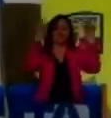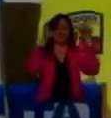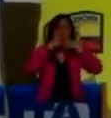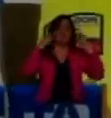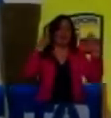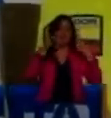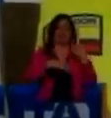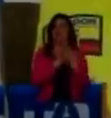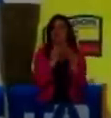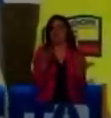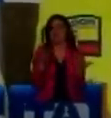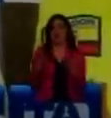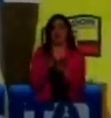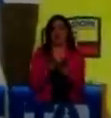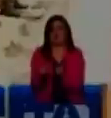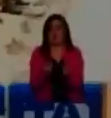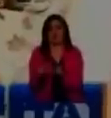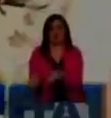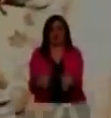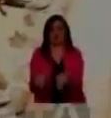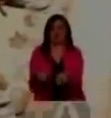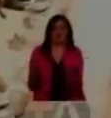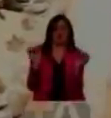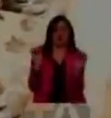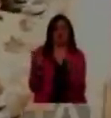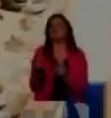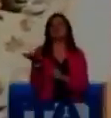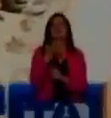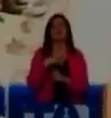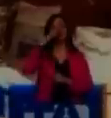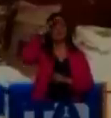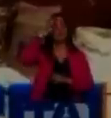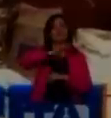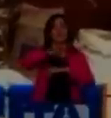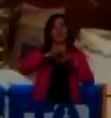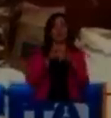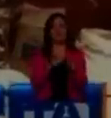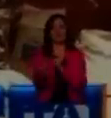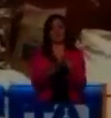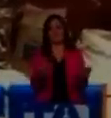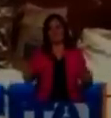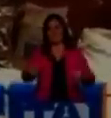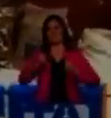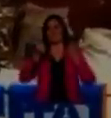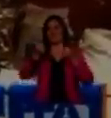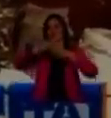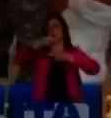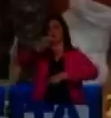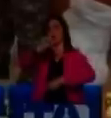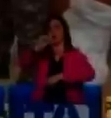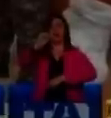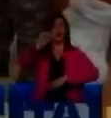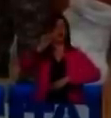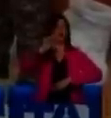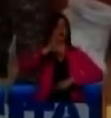permitan determinar que realizó actividades. La rápida intervención de la Policía Nacional con un imponente operativo denominado Avalancha dejó